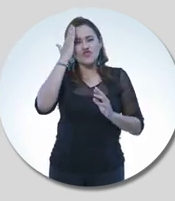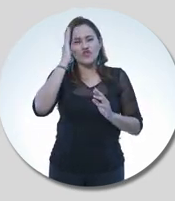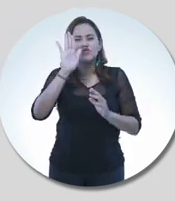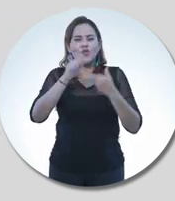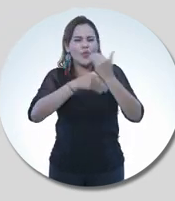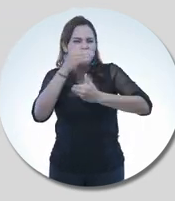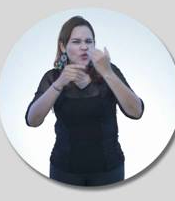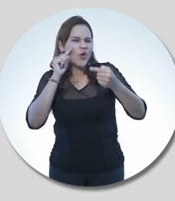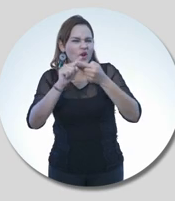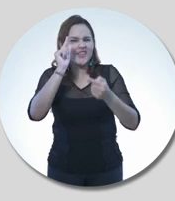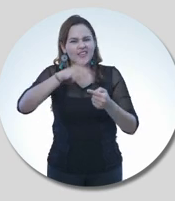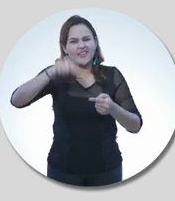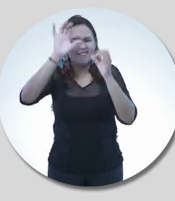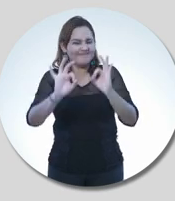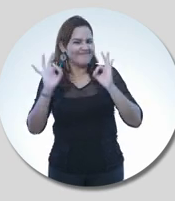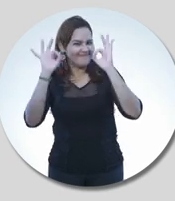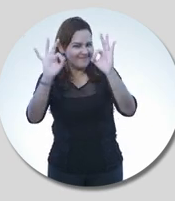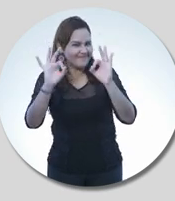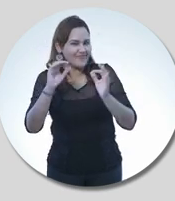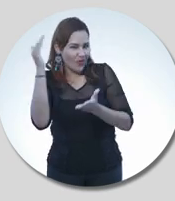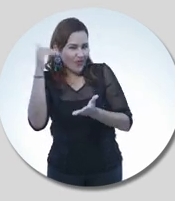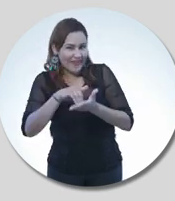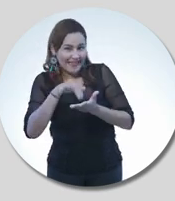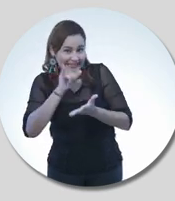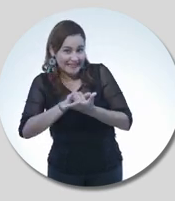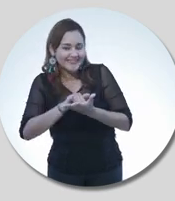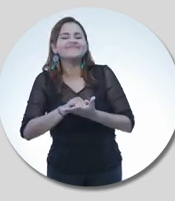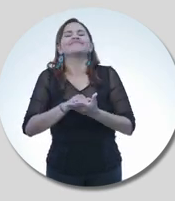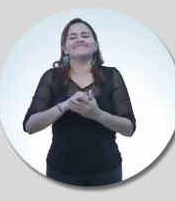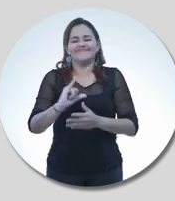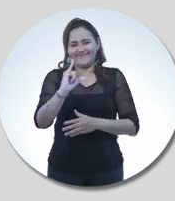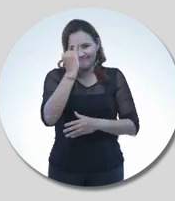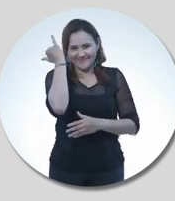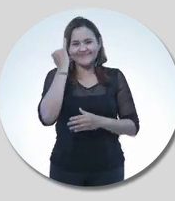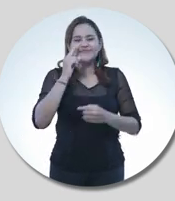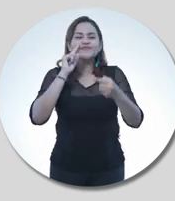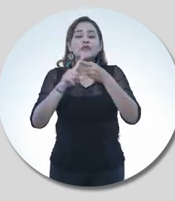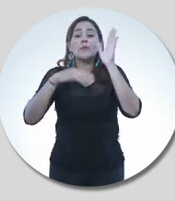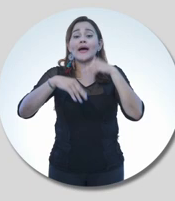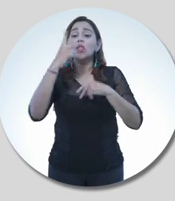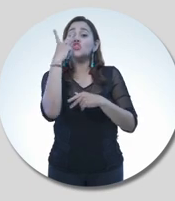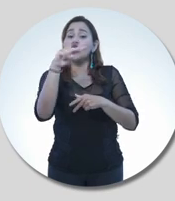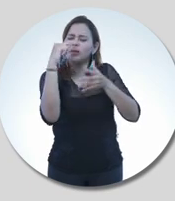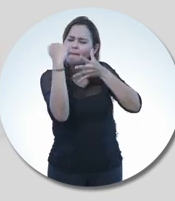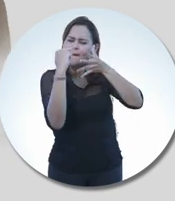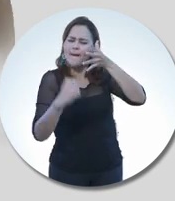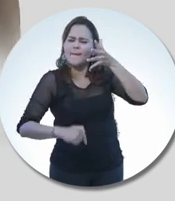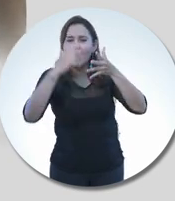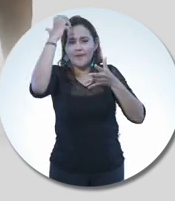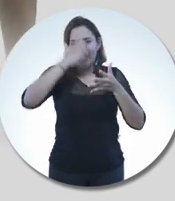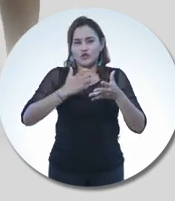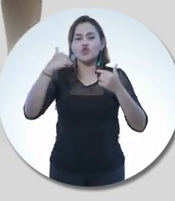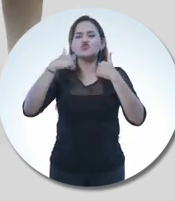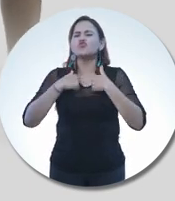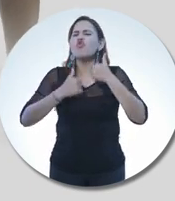es parte del proceso de renovación de la acreditación institucional verdad sí y en ese proceso se califican doce factores importantes yo